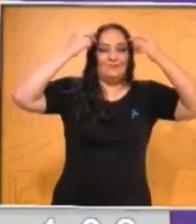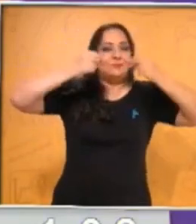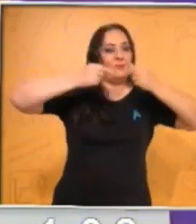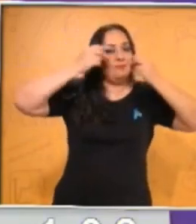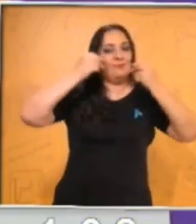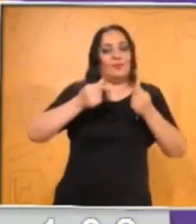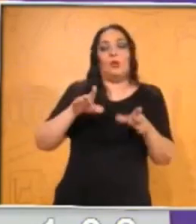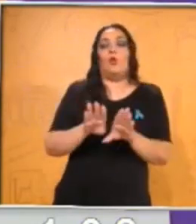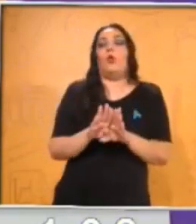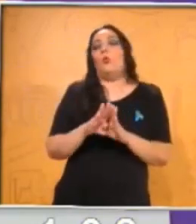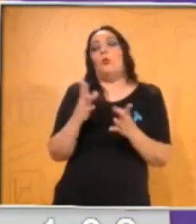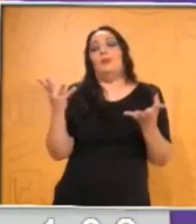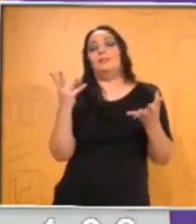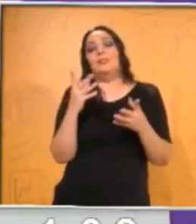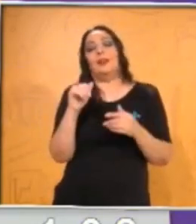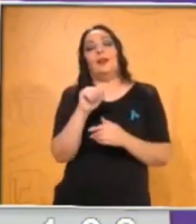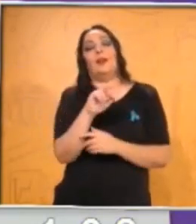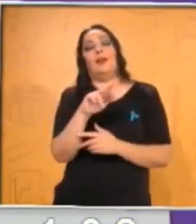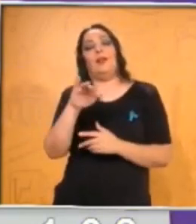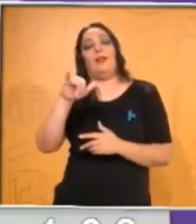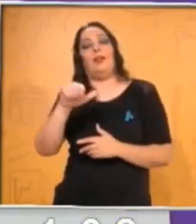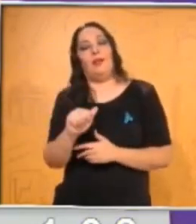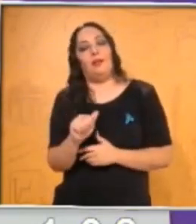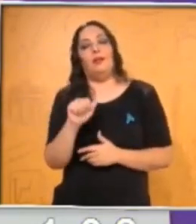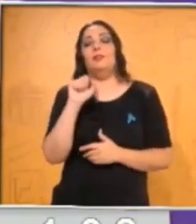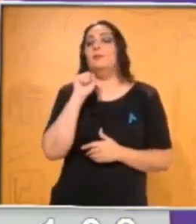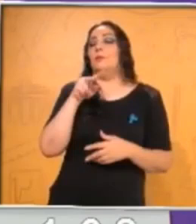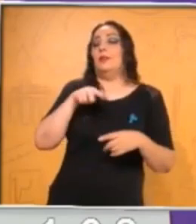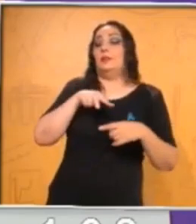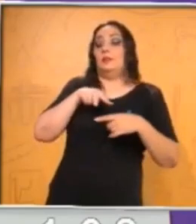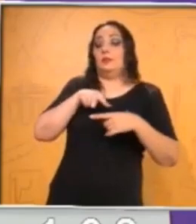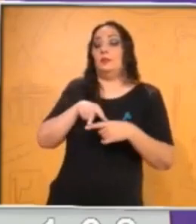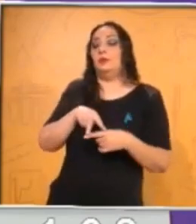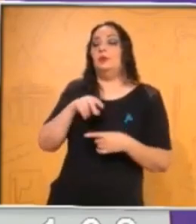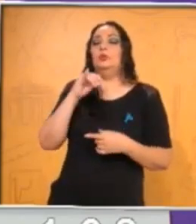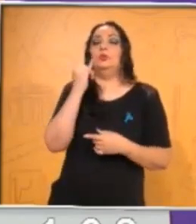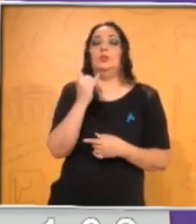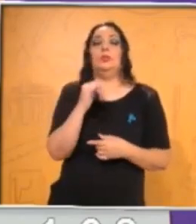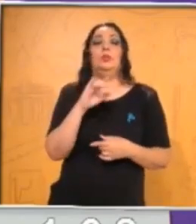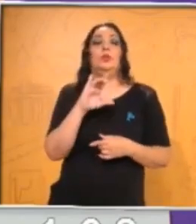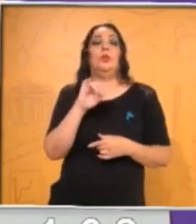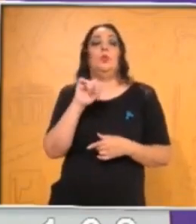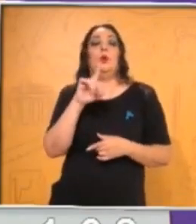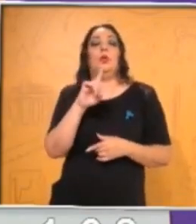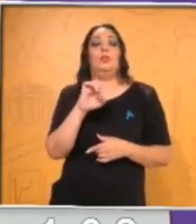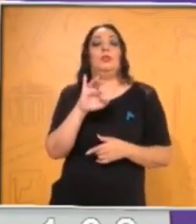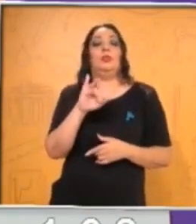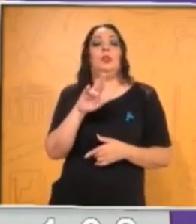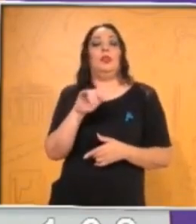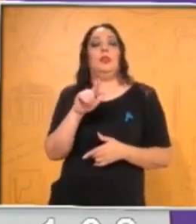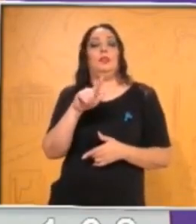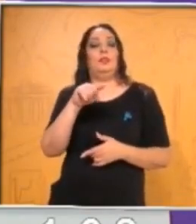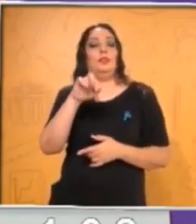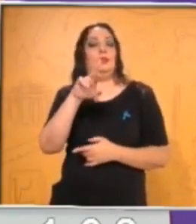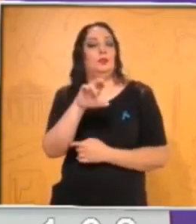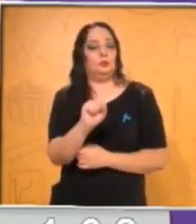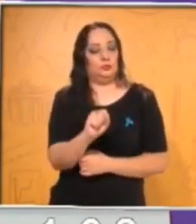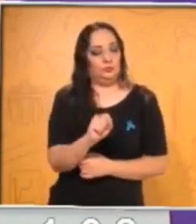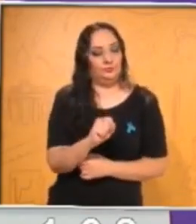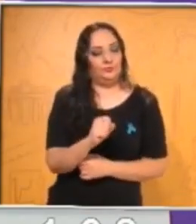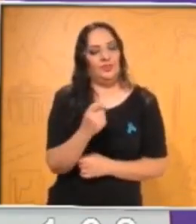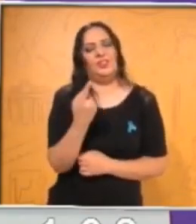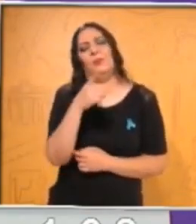Entonces, el área de las figuras, el área de los triángulos y cuadriláteros, que si recuerdan, el aprendizaje esperado era